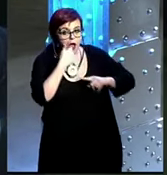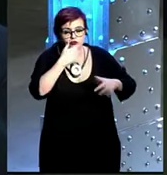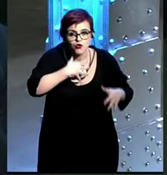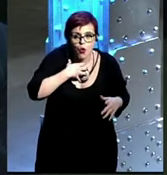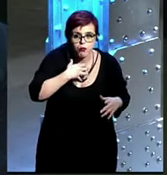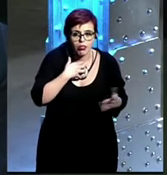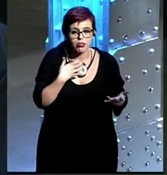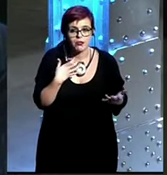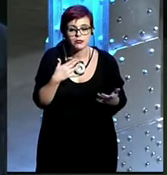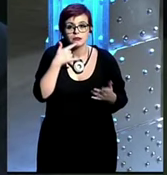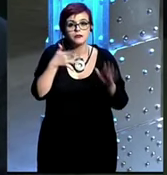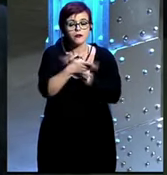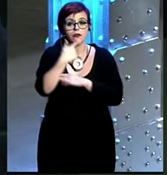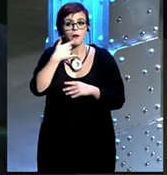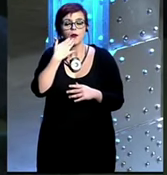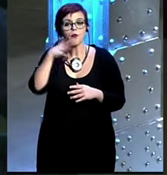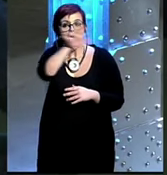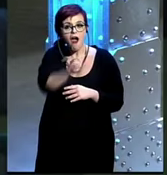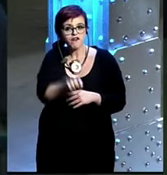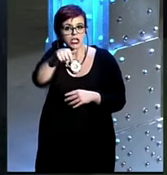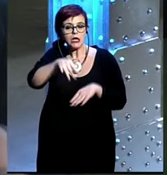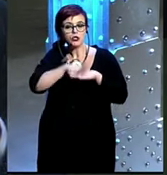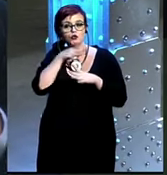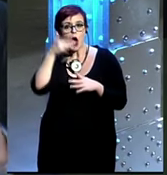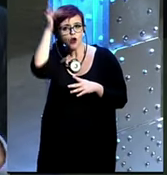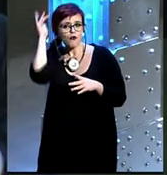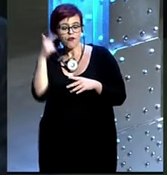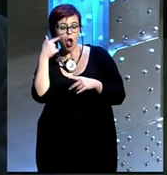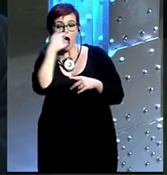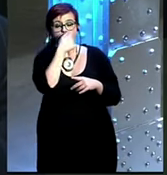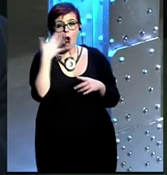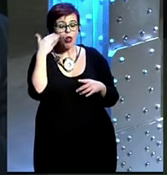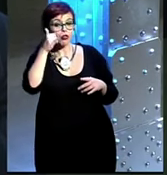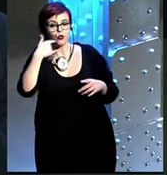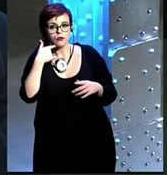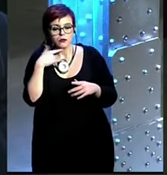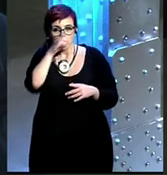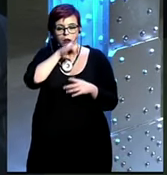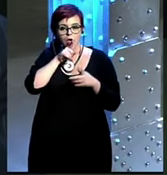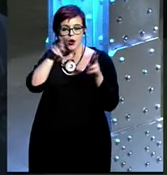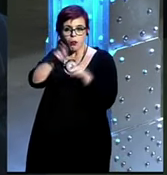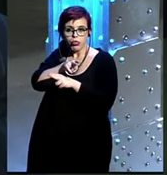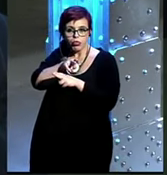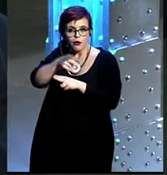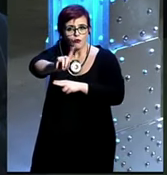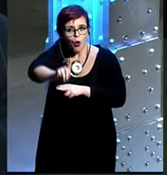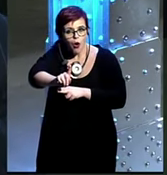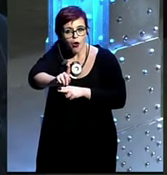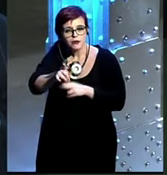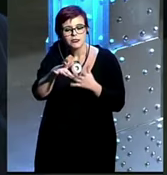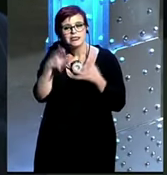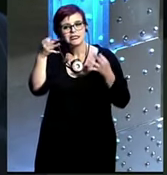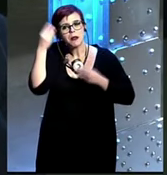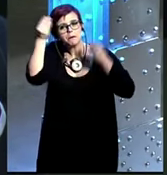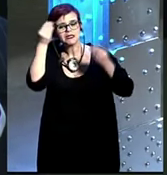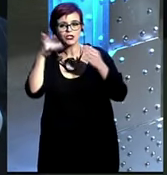manera que todos los que nazcan en África tengan pelo rubio y ojos azules y no sean negros. Siempre siempre hay una especie de énfasis en la cura cuando hay